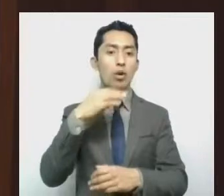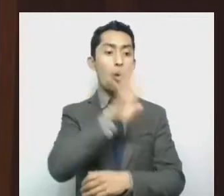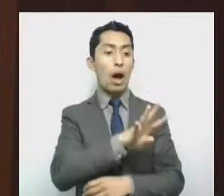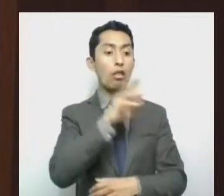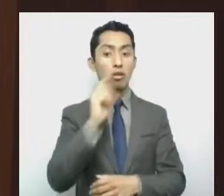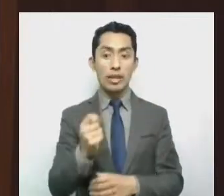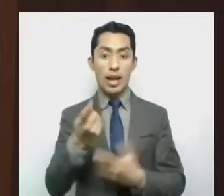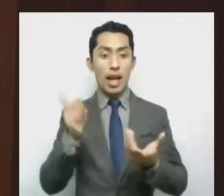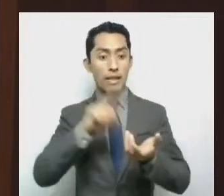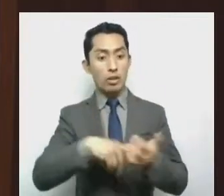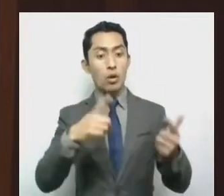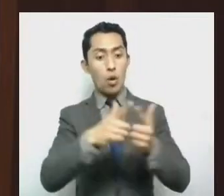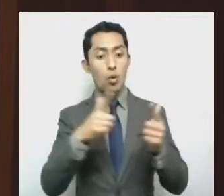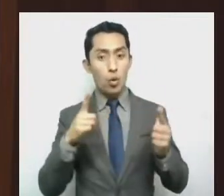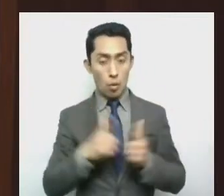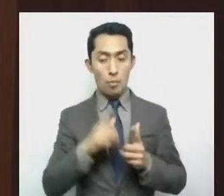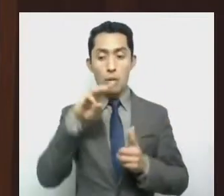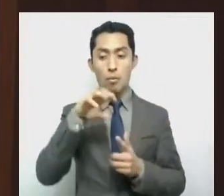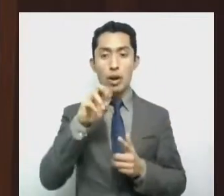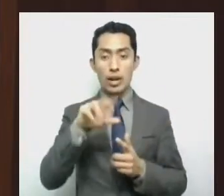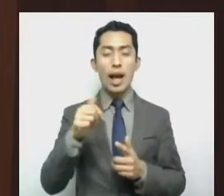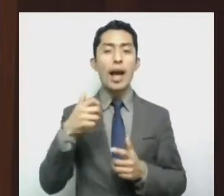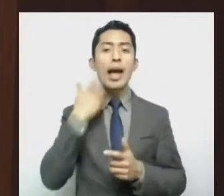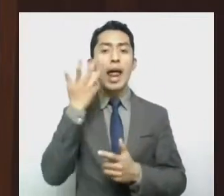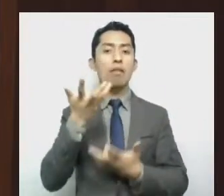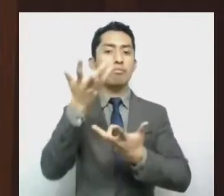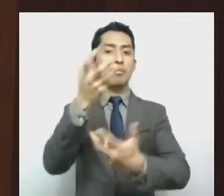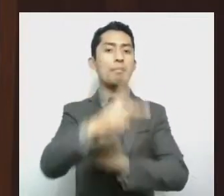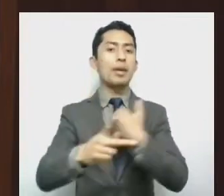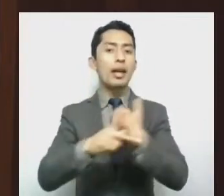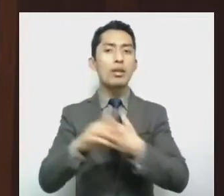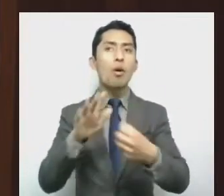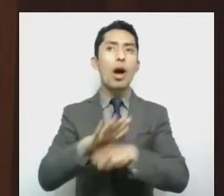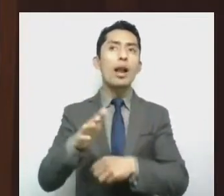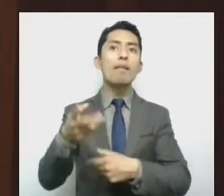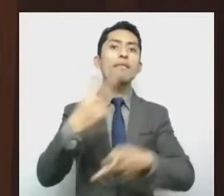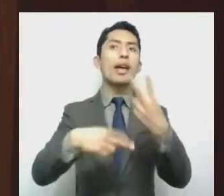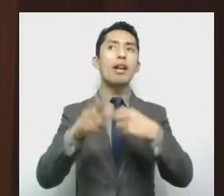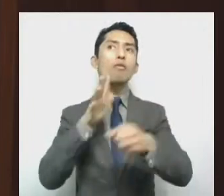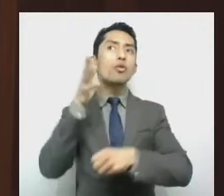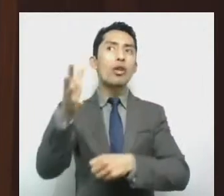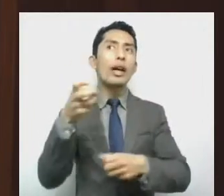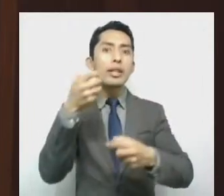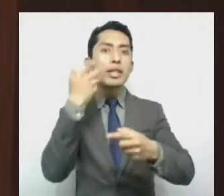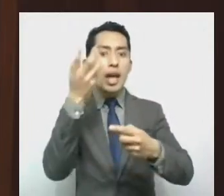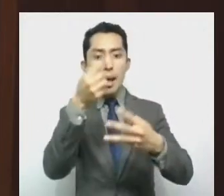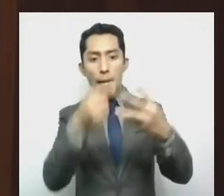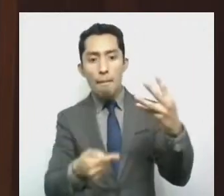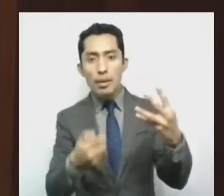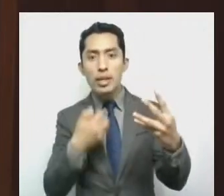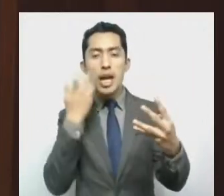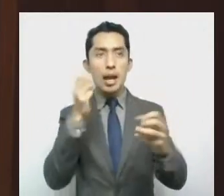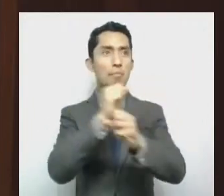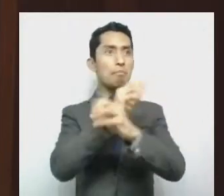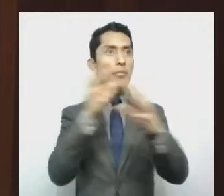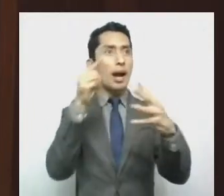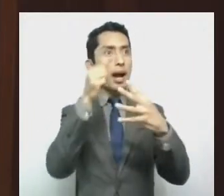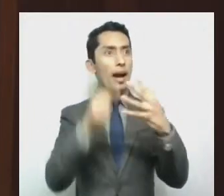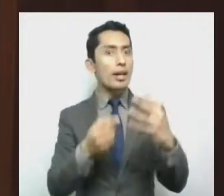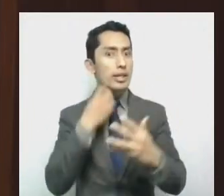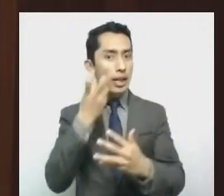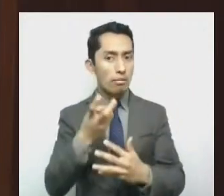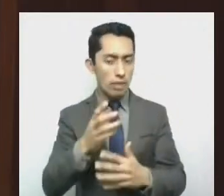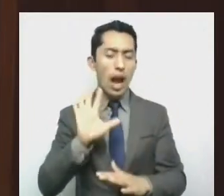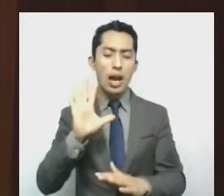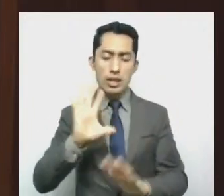tenemos del tipo de país al que aspiramos. Y en eso nos hemos comprometido en una